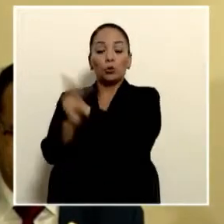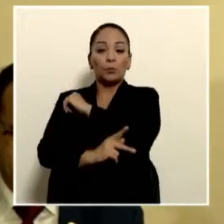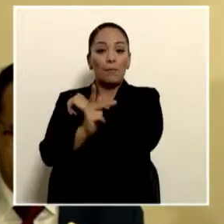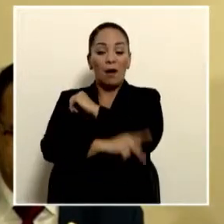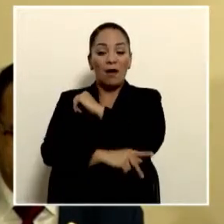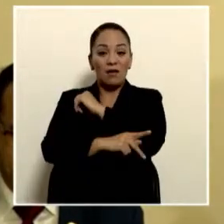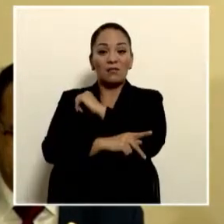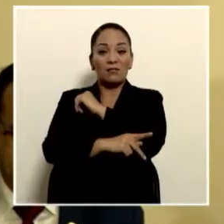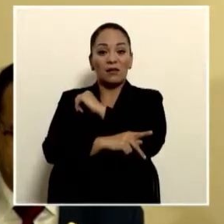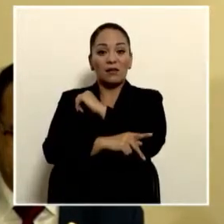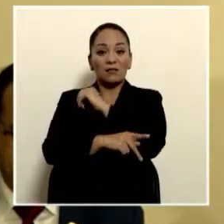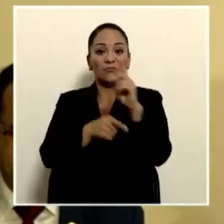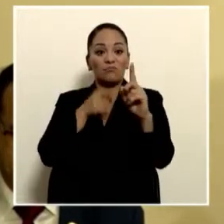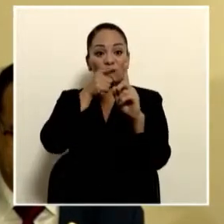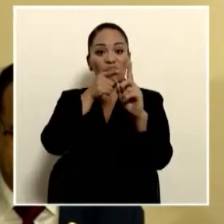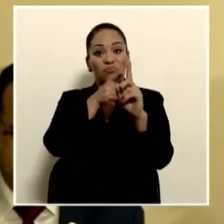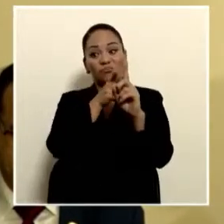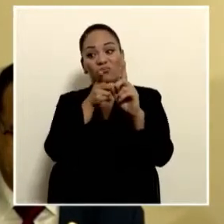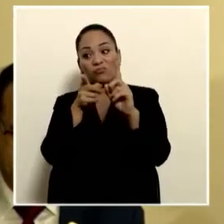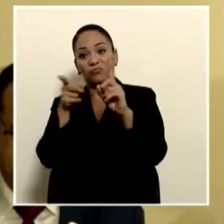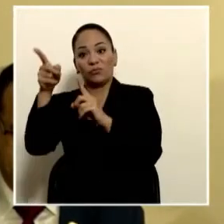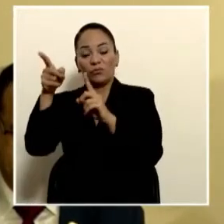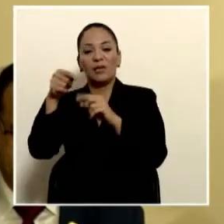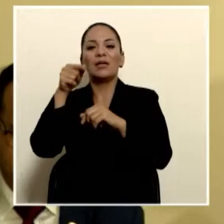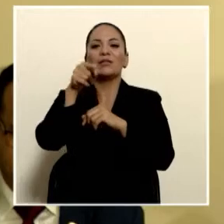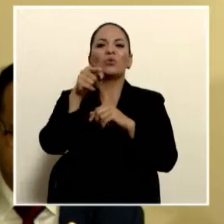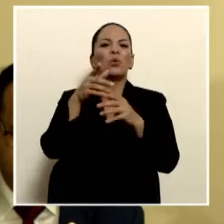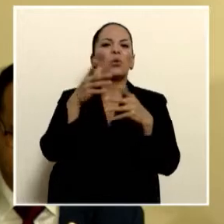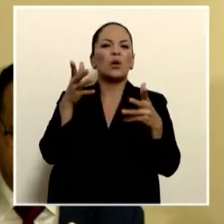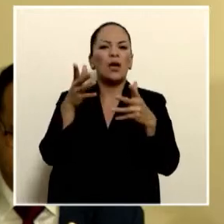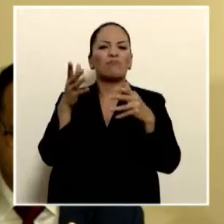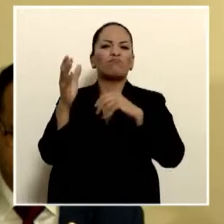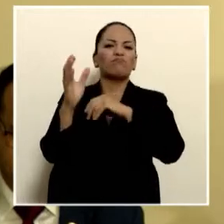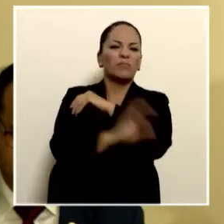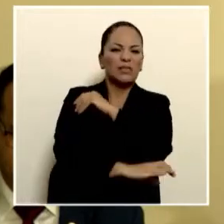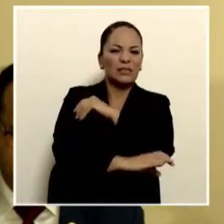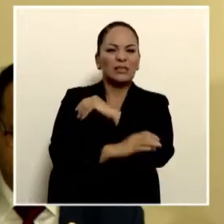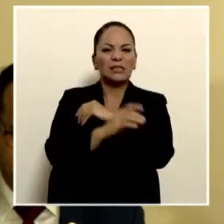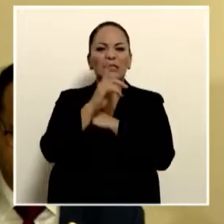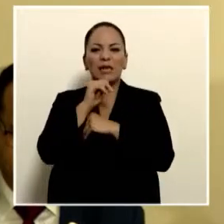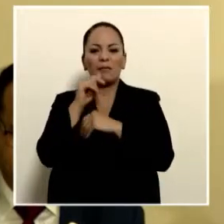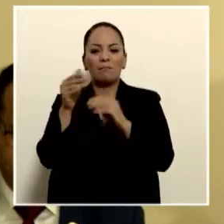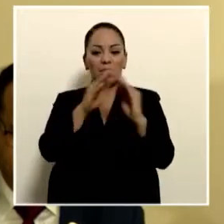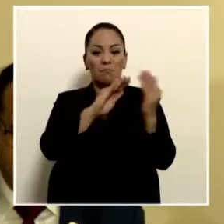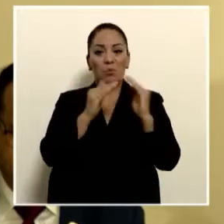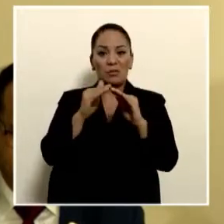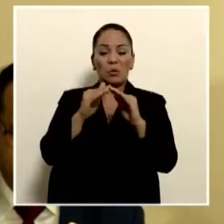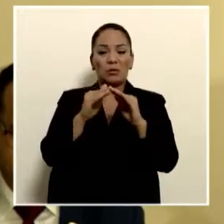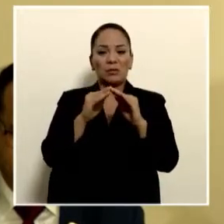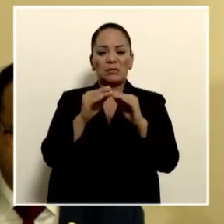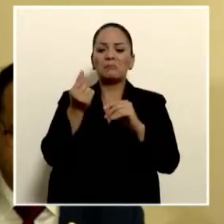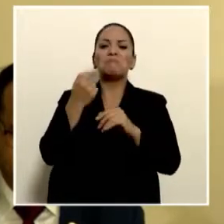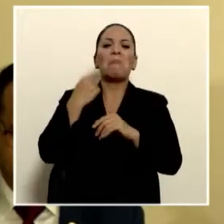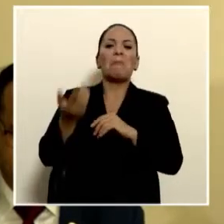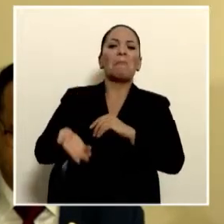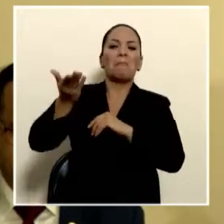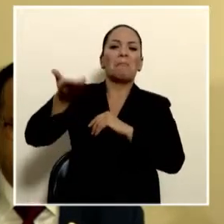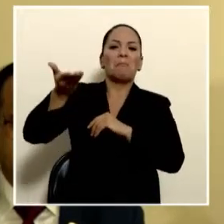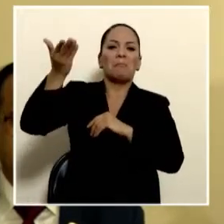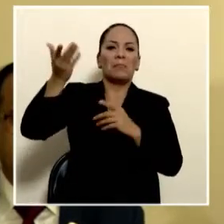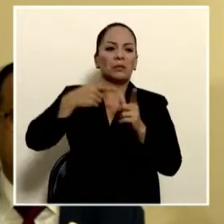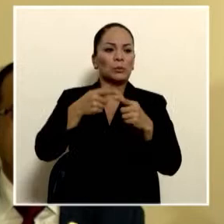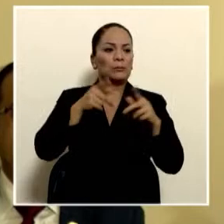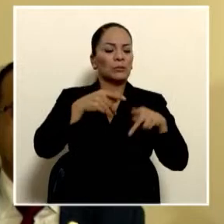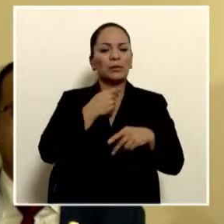principio básico castigan a sus poblaciones con hiperinflación,